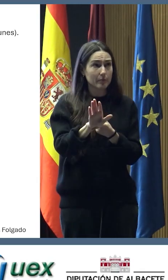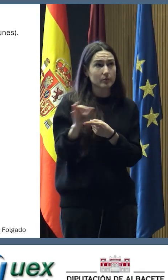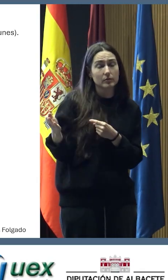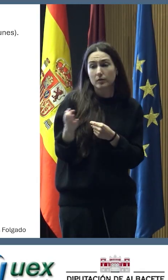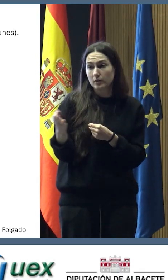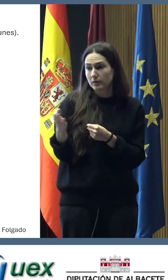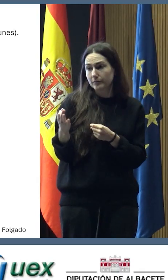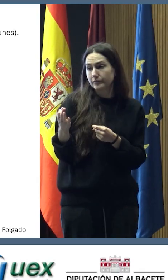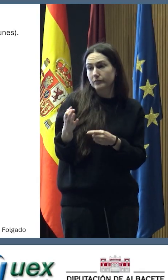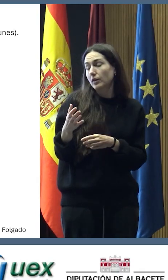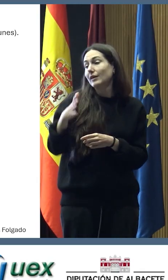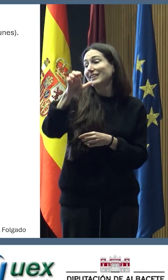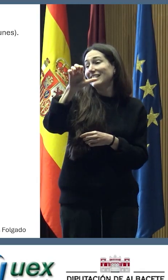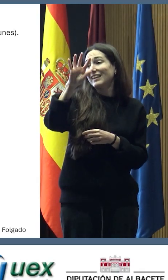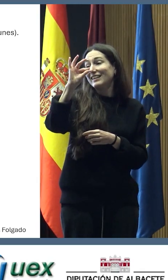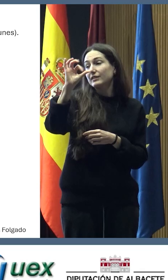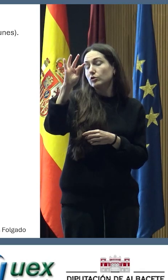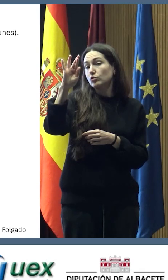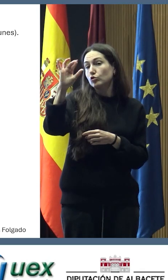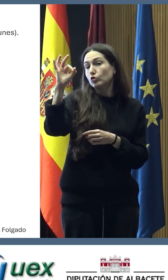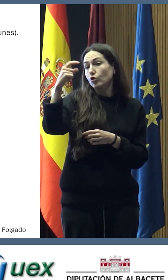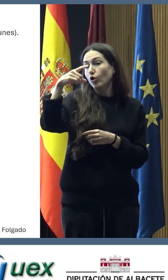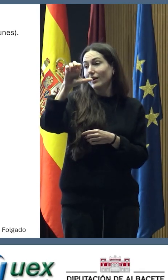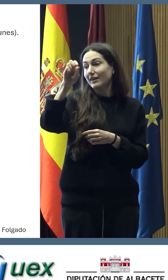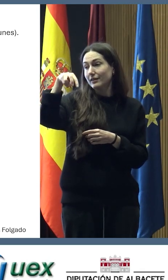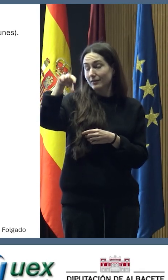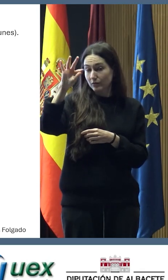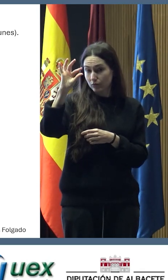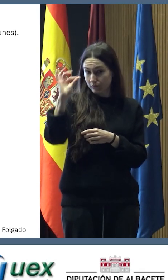los estrógenos estimulan la